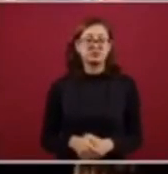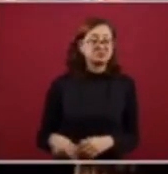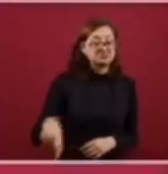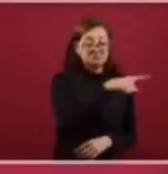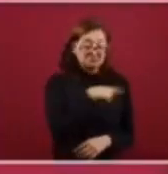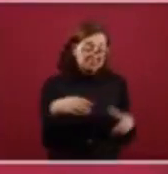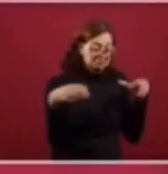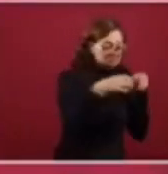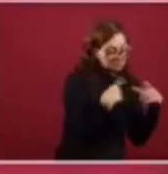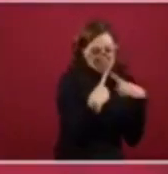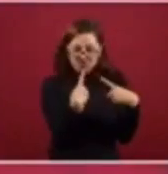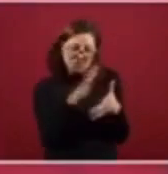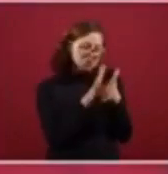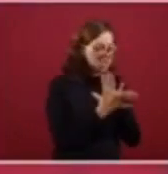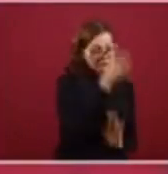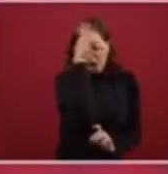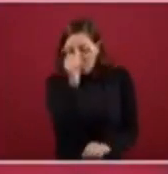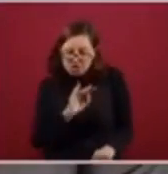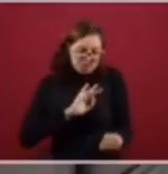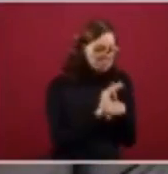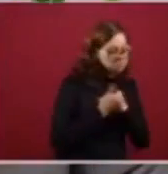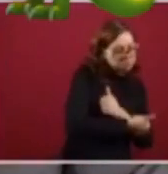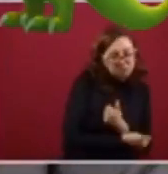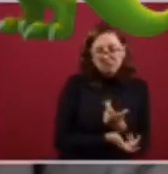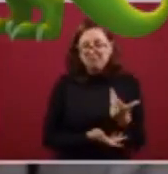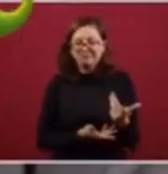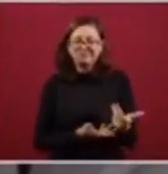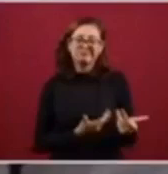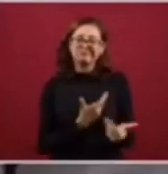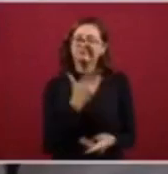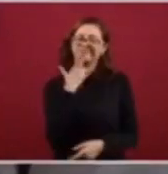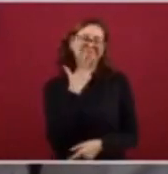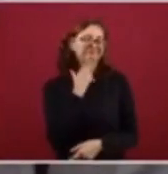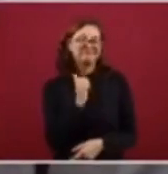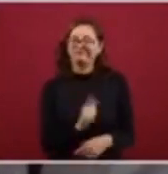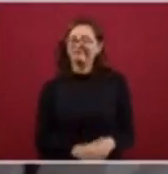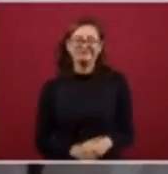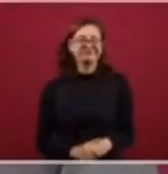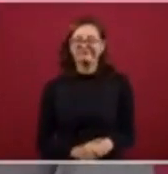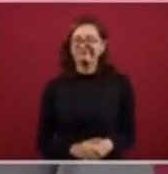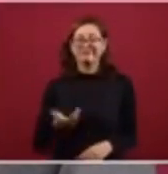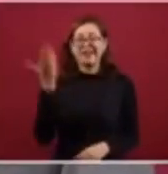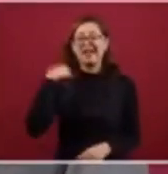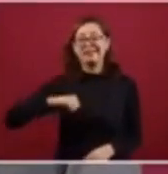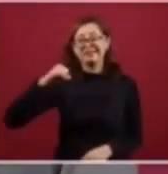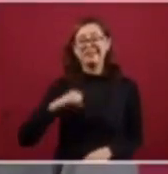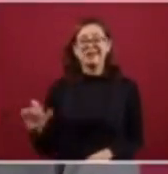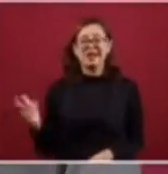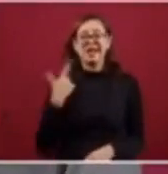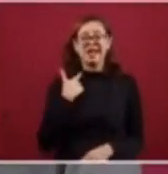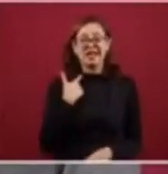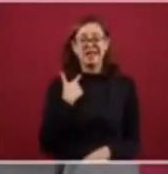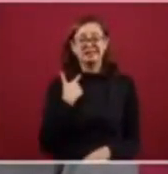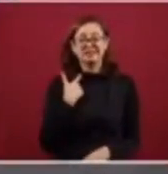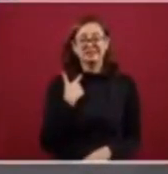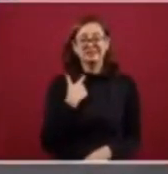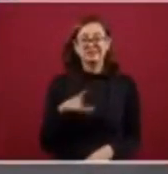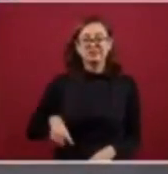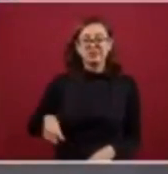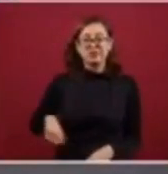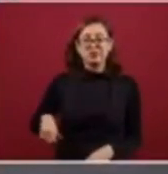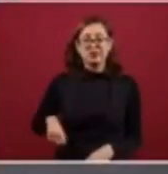acuerdos populares, los arreglos, los enjuagues que se hacían en la época